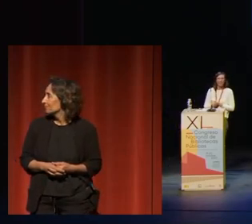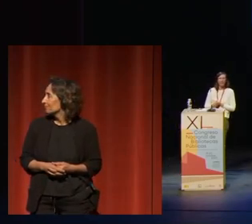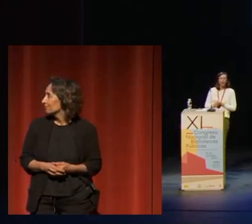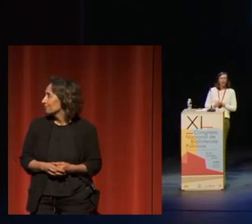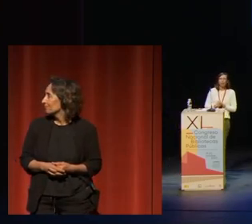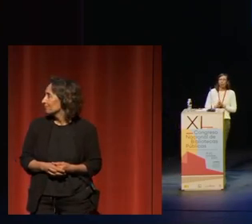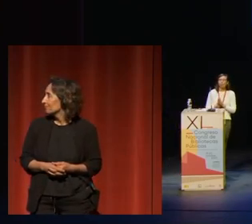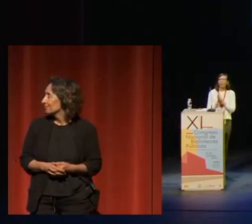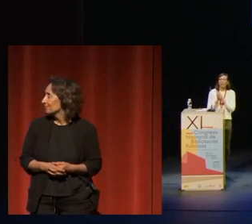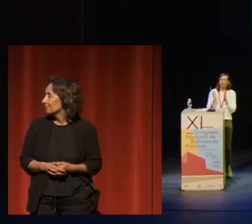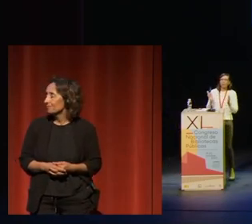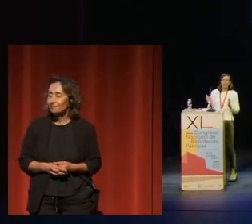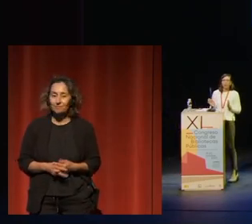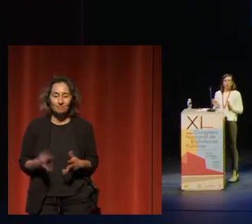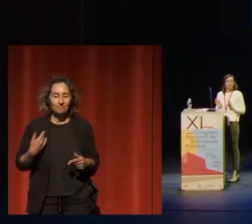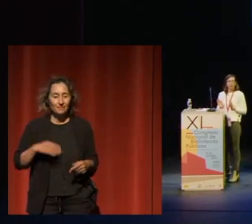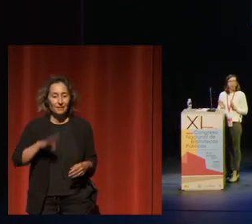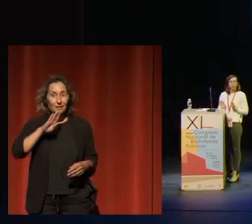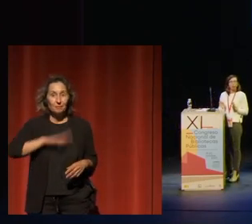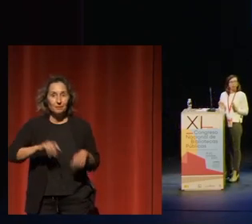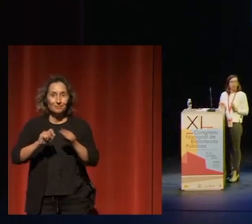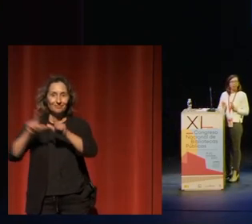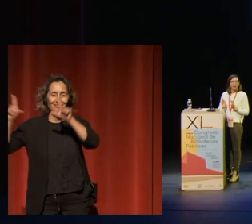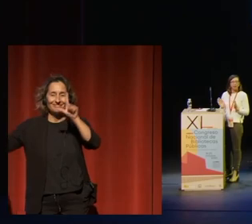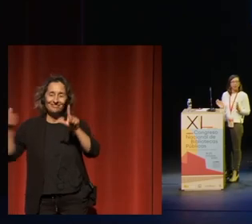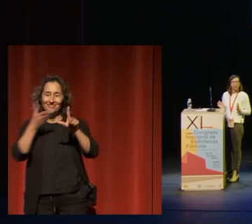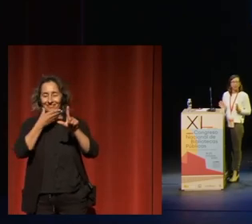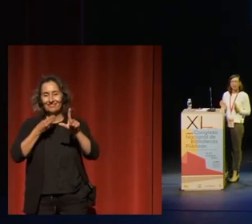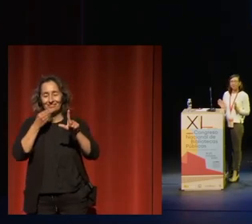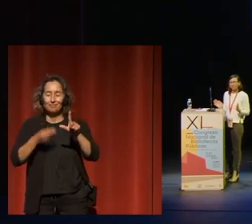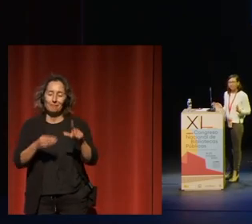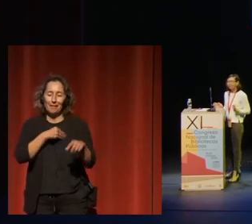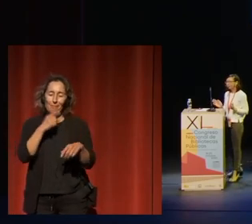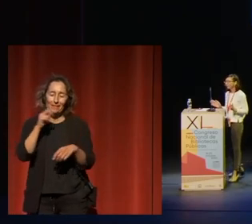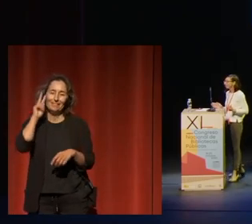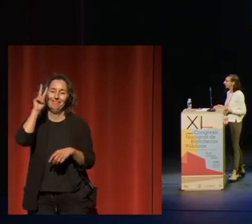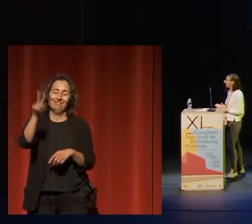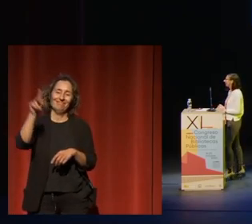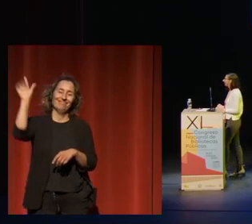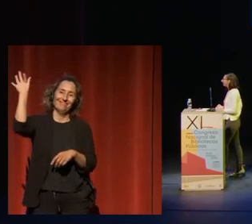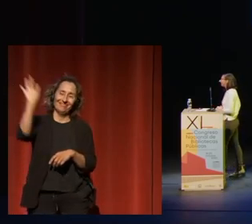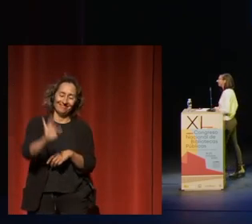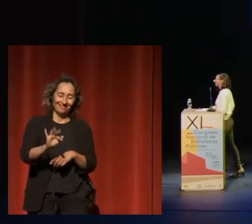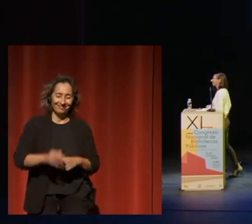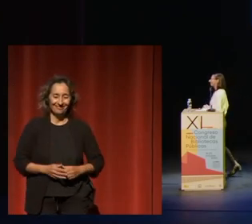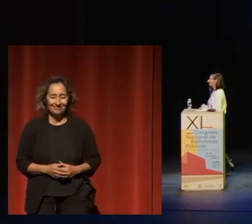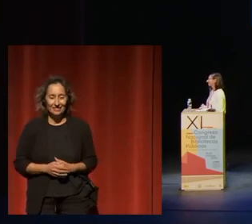gracias Menos mal que la primera diapositiva es muy bonita y merece la pena verla si